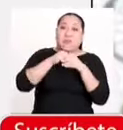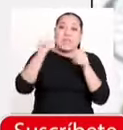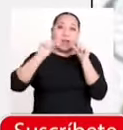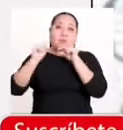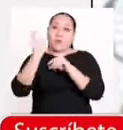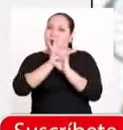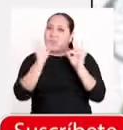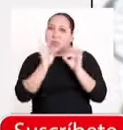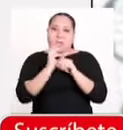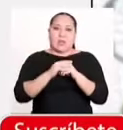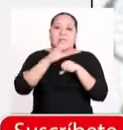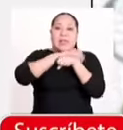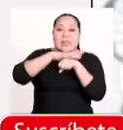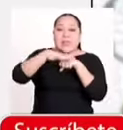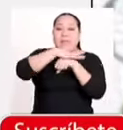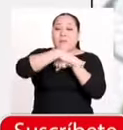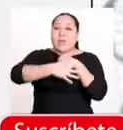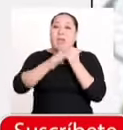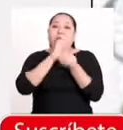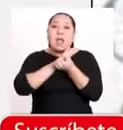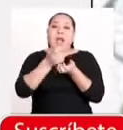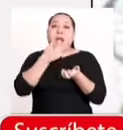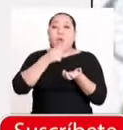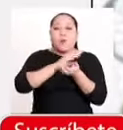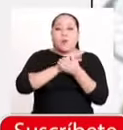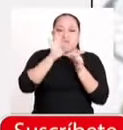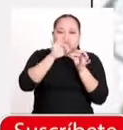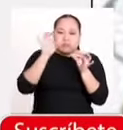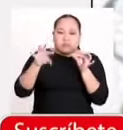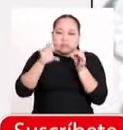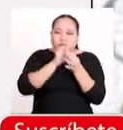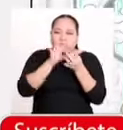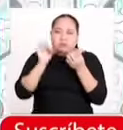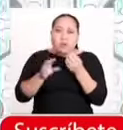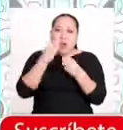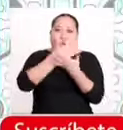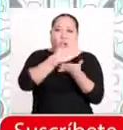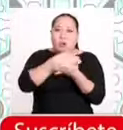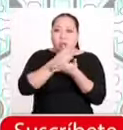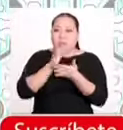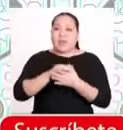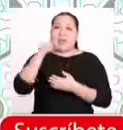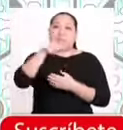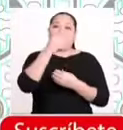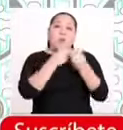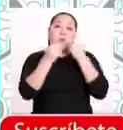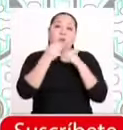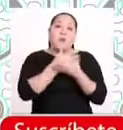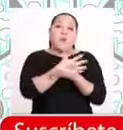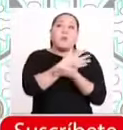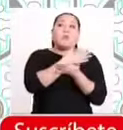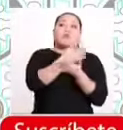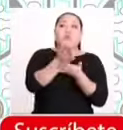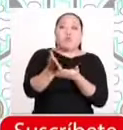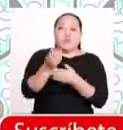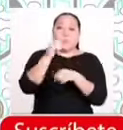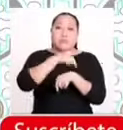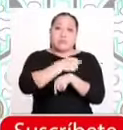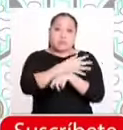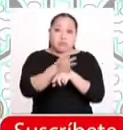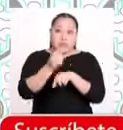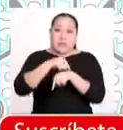sustancia. Se han limpiado, lavado, deshuesado o cortado. Estos alimentos duran más si se conservan en